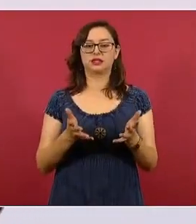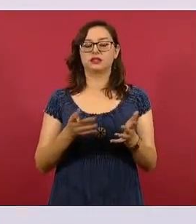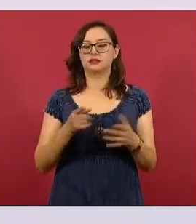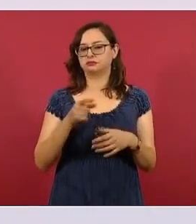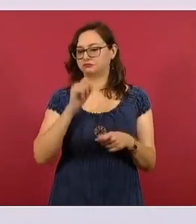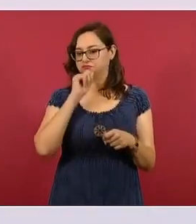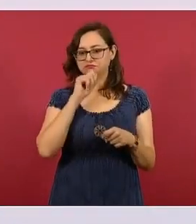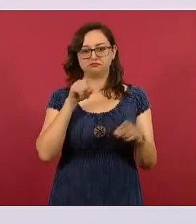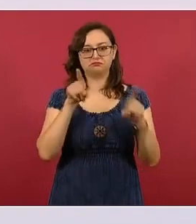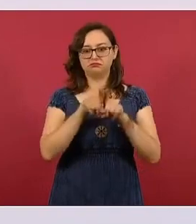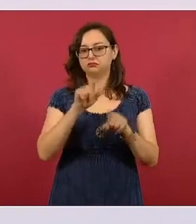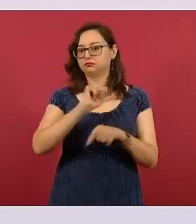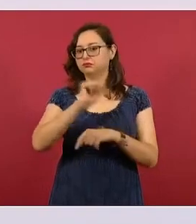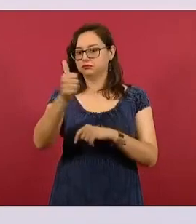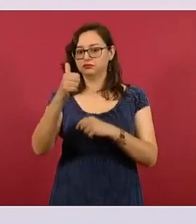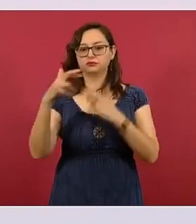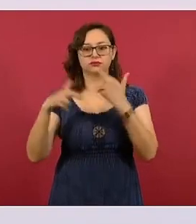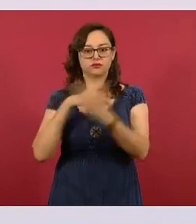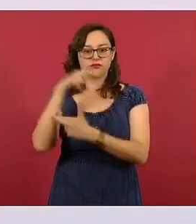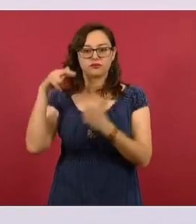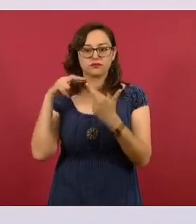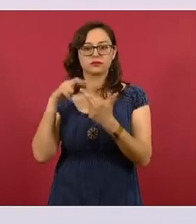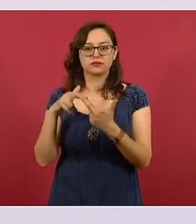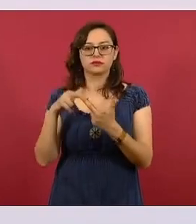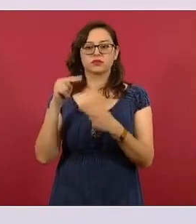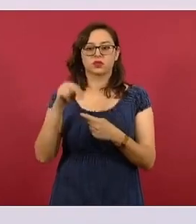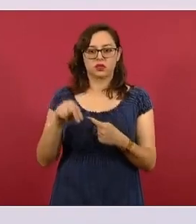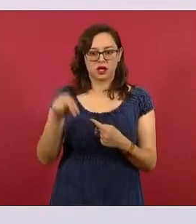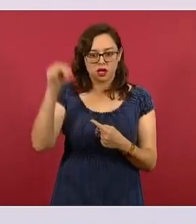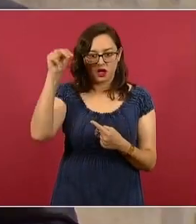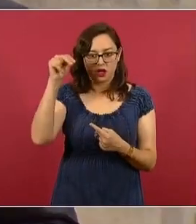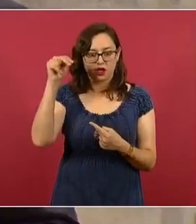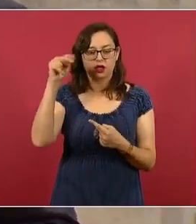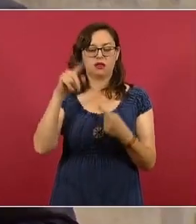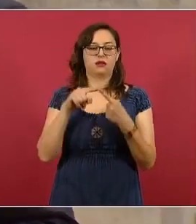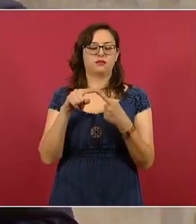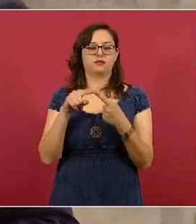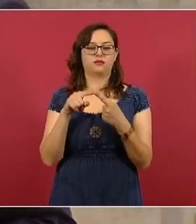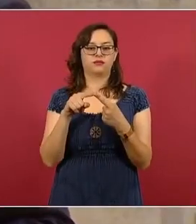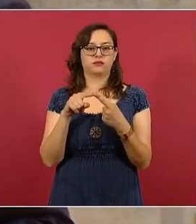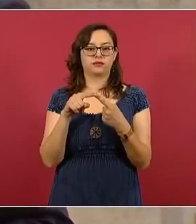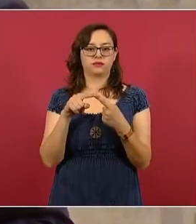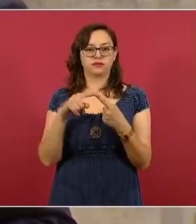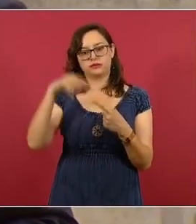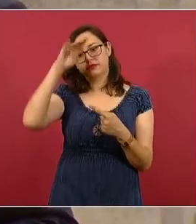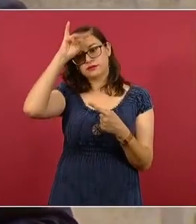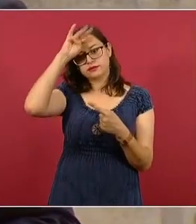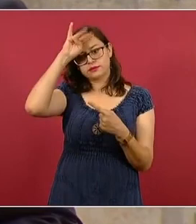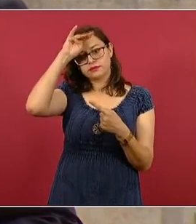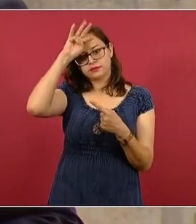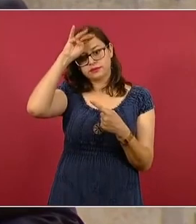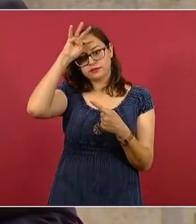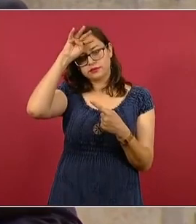compañeras, compañeros del norte, en Monterrey,